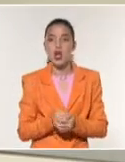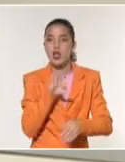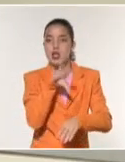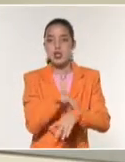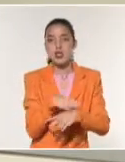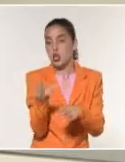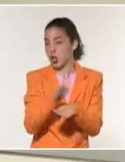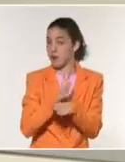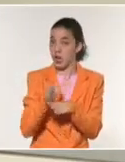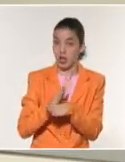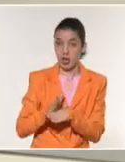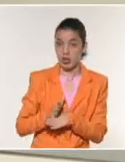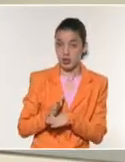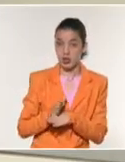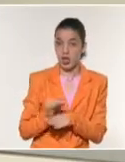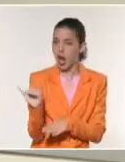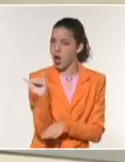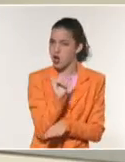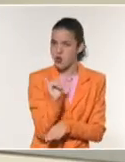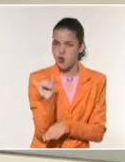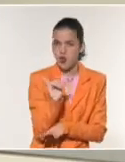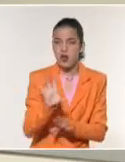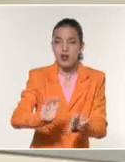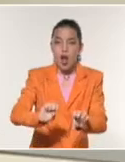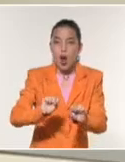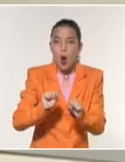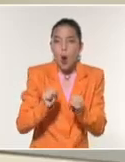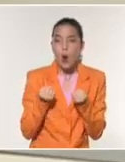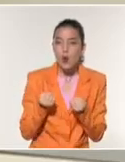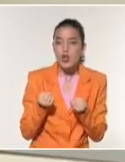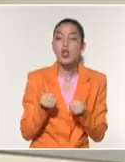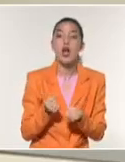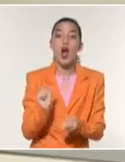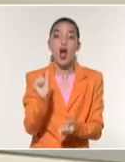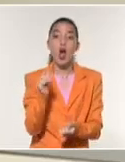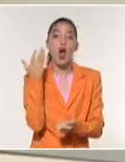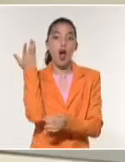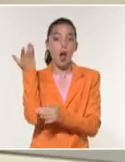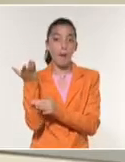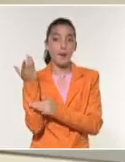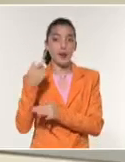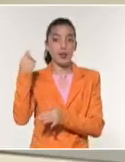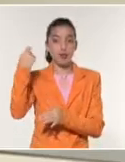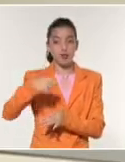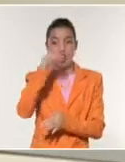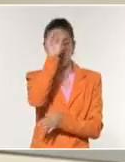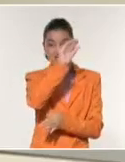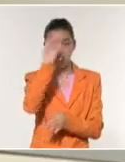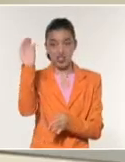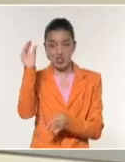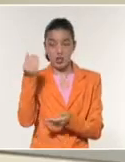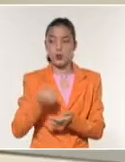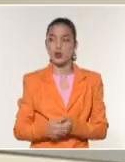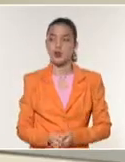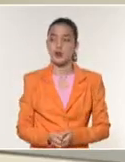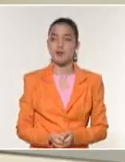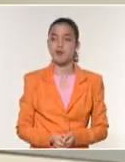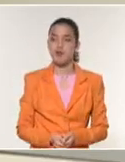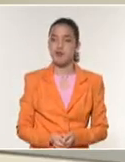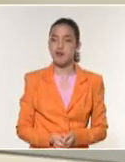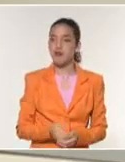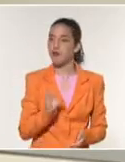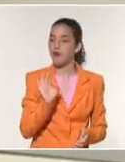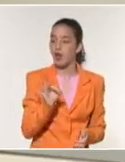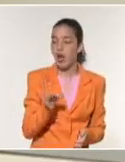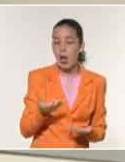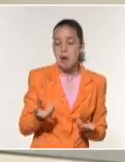Están obligados a pedir al tribunal la autorización. El propio artículo establece el procedimiento, cómo lo tiene que